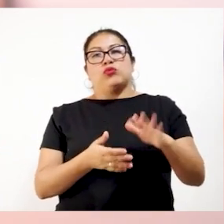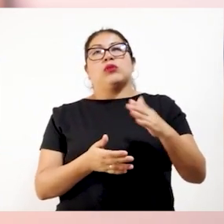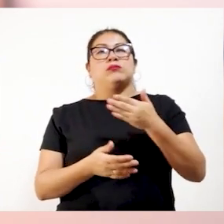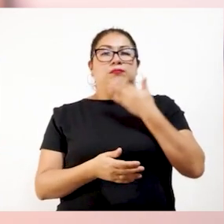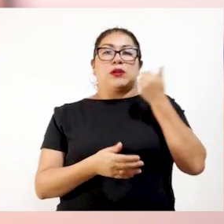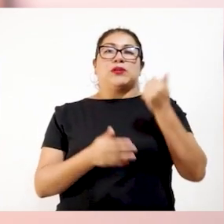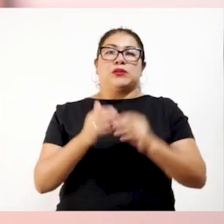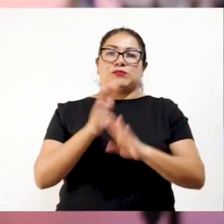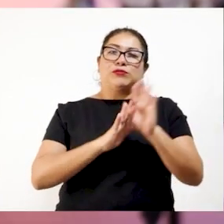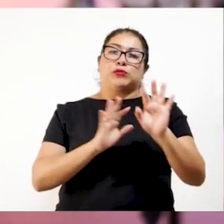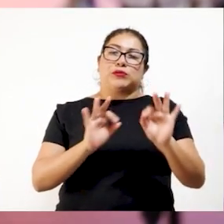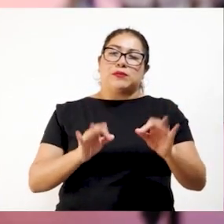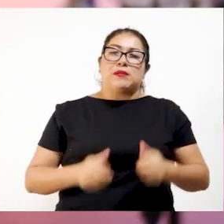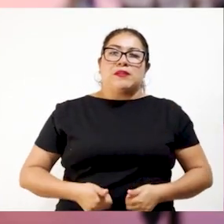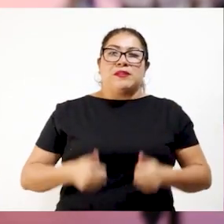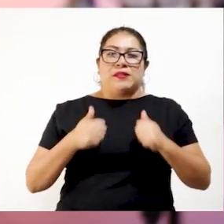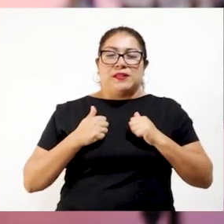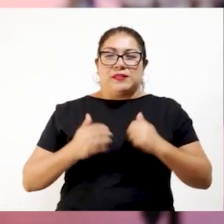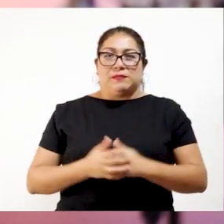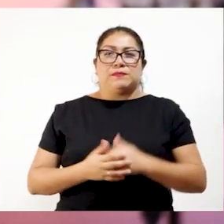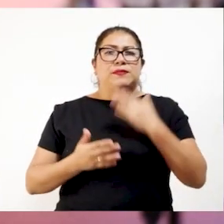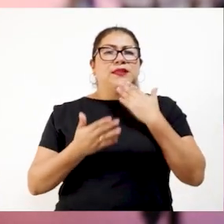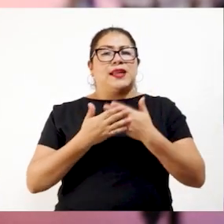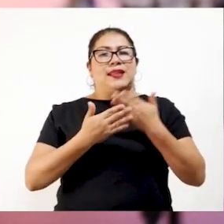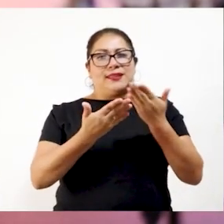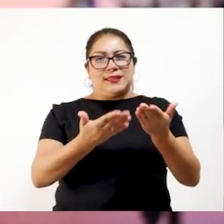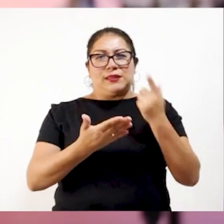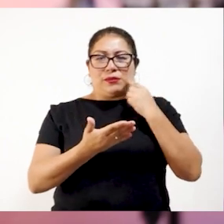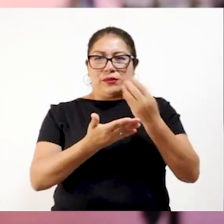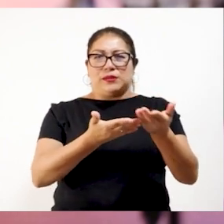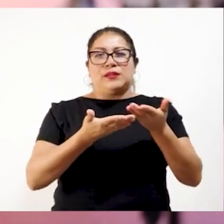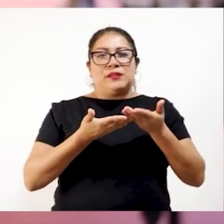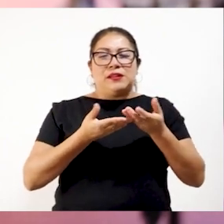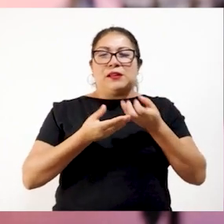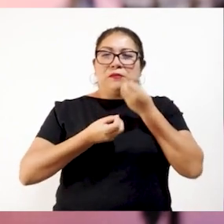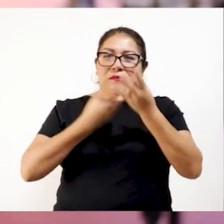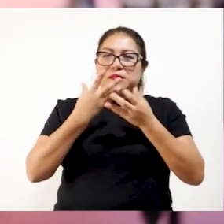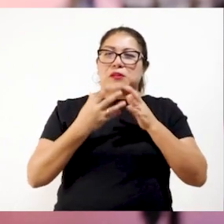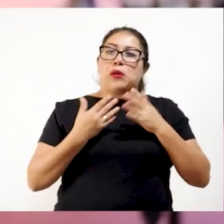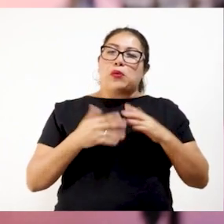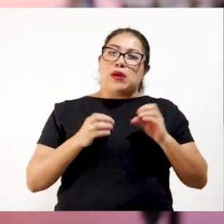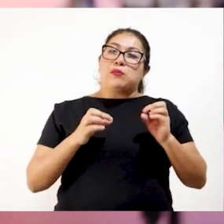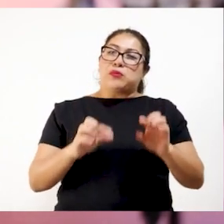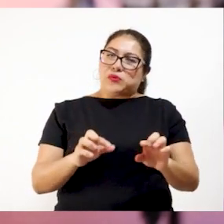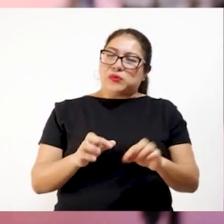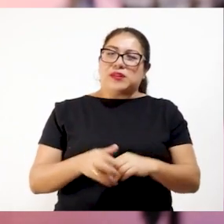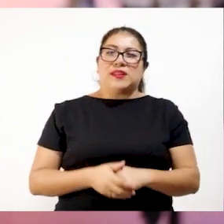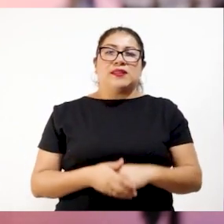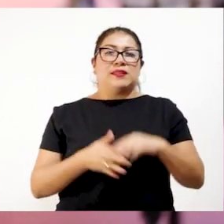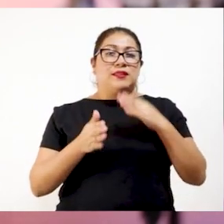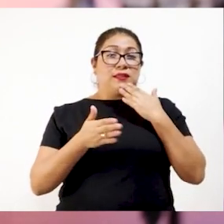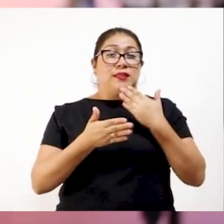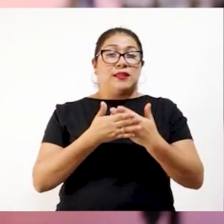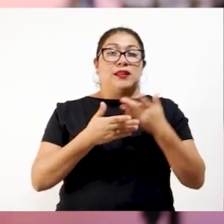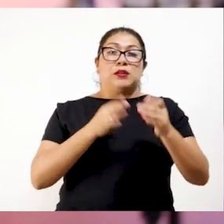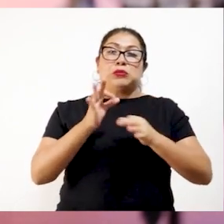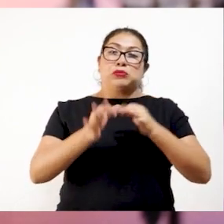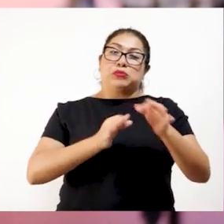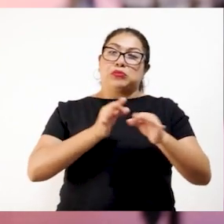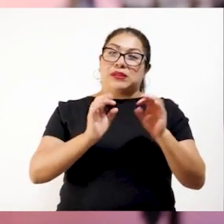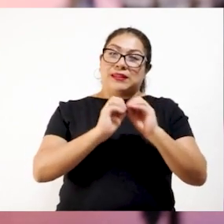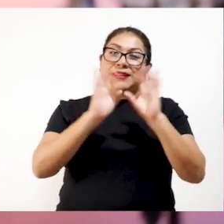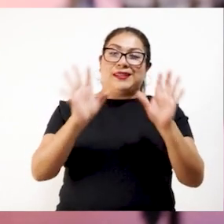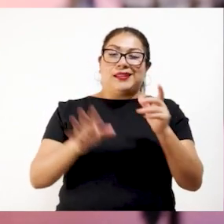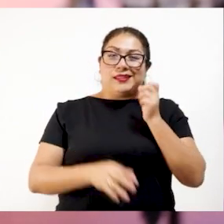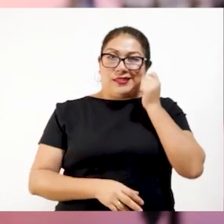mayor y mejor calidad. Muchas gracias, Estefanía, por darnos esta oportunidad. De verdad, amigas y amigos, muy